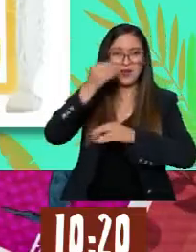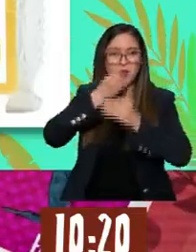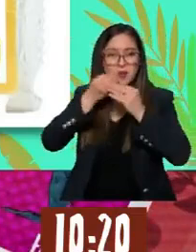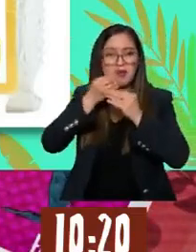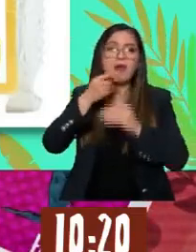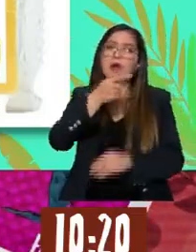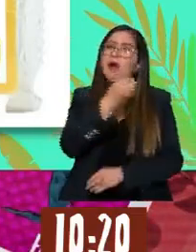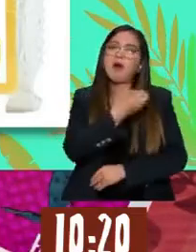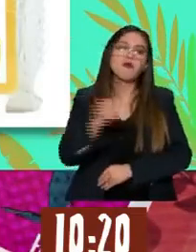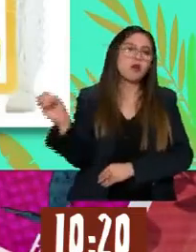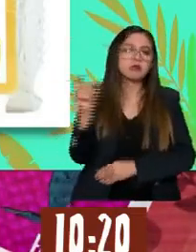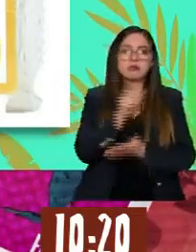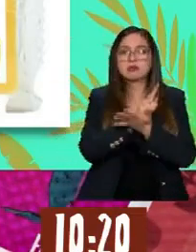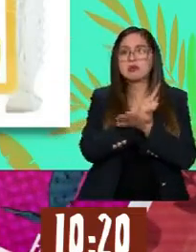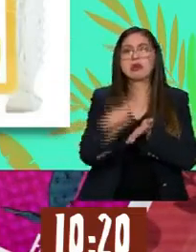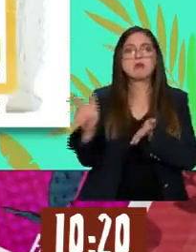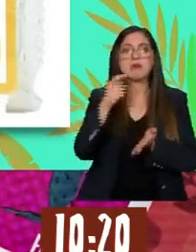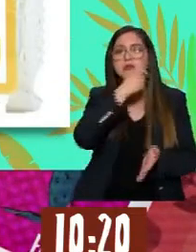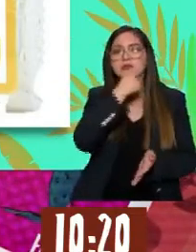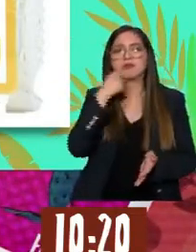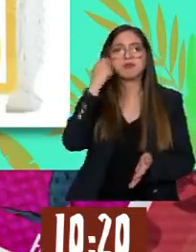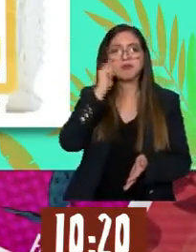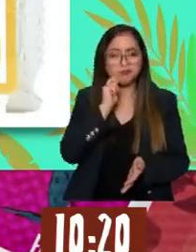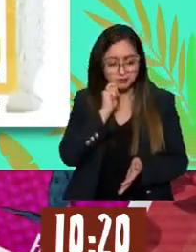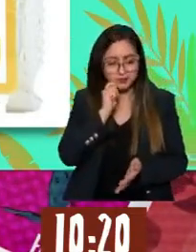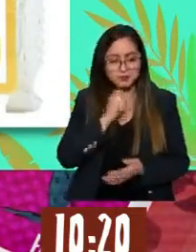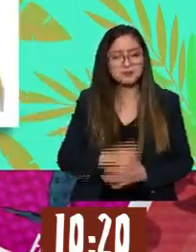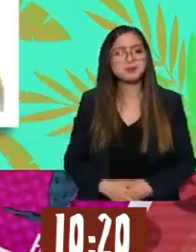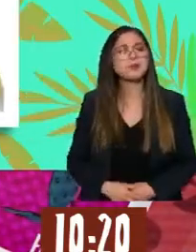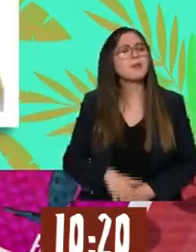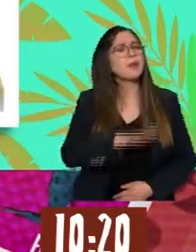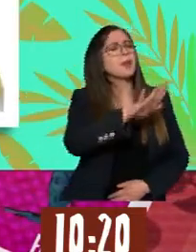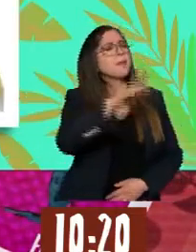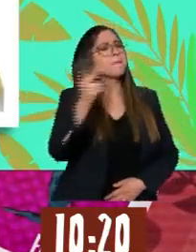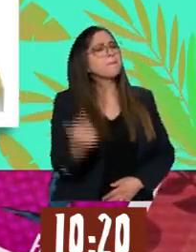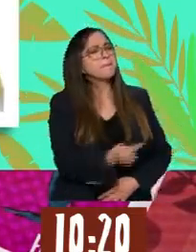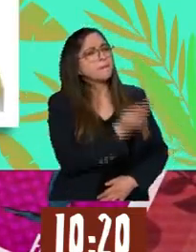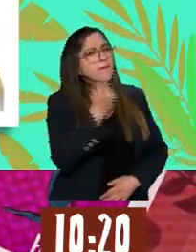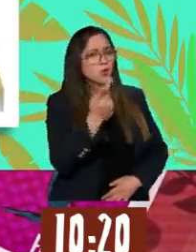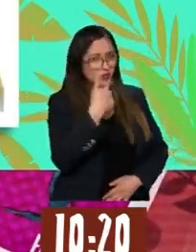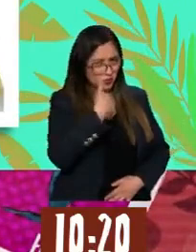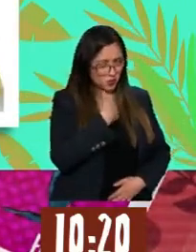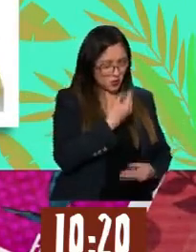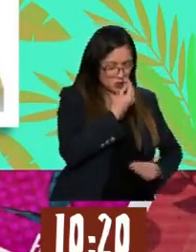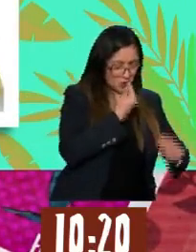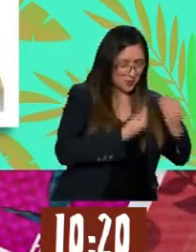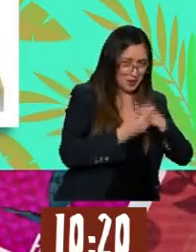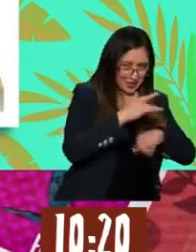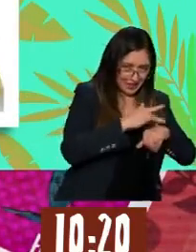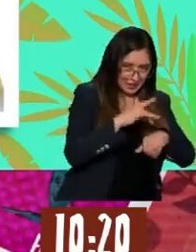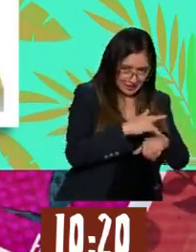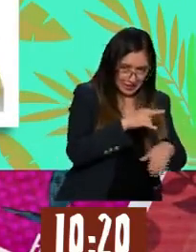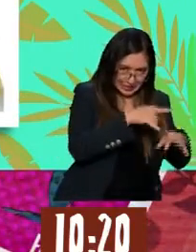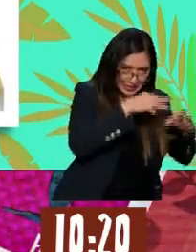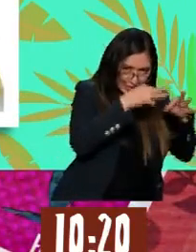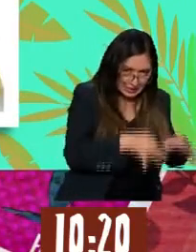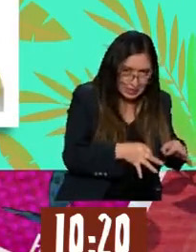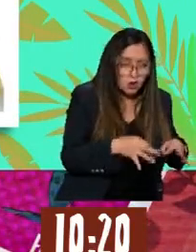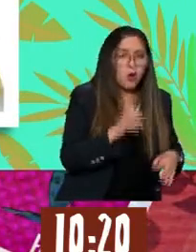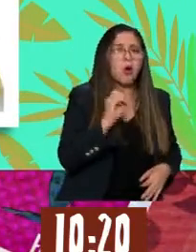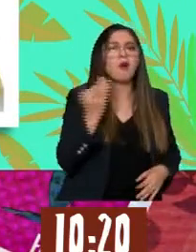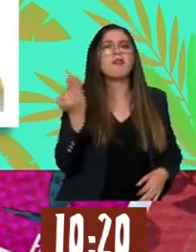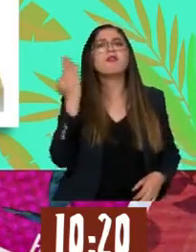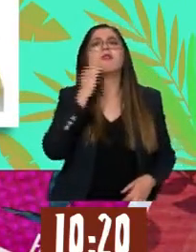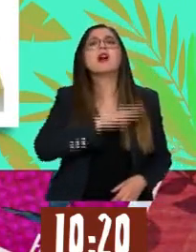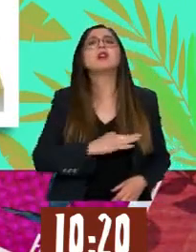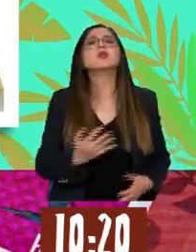Oye, órale, ¿sí es queso lo que comemos o de plano ya nos vas a deprimir? ¿Quién sabe? No, sí, ahora sí que